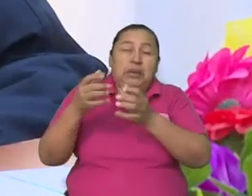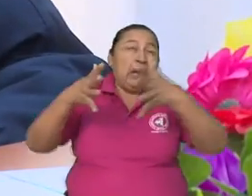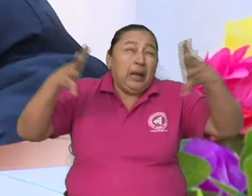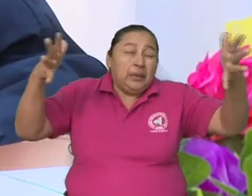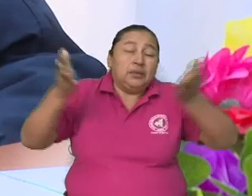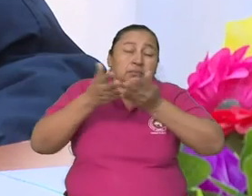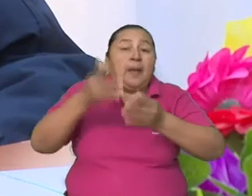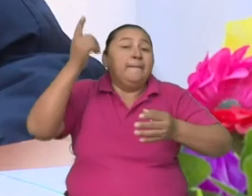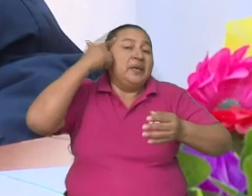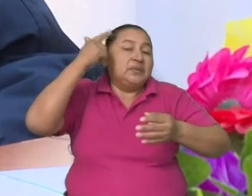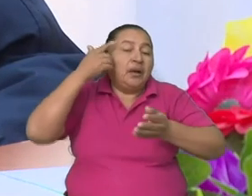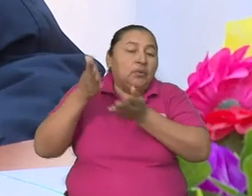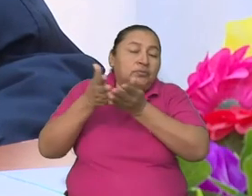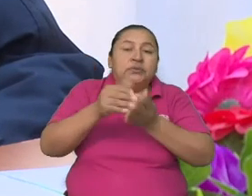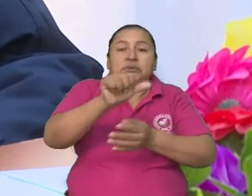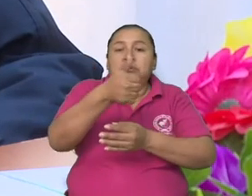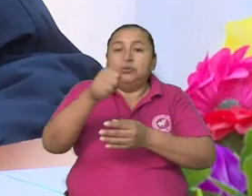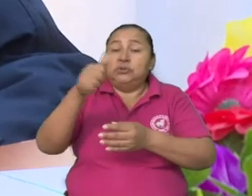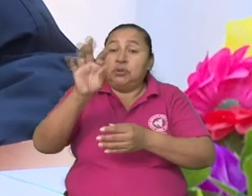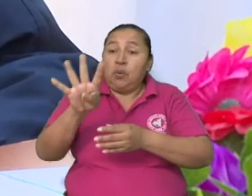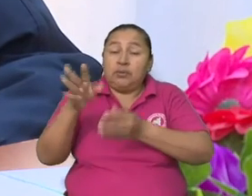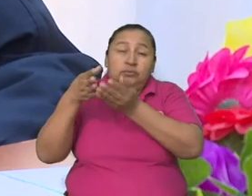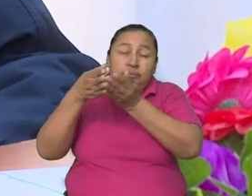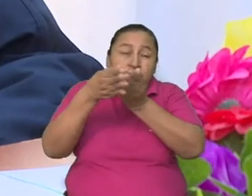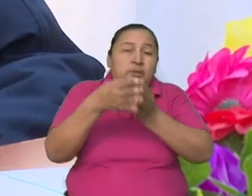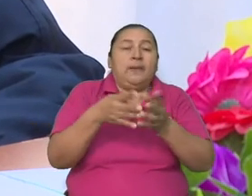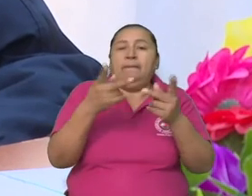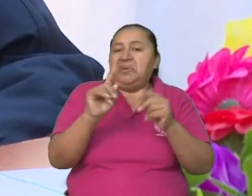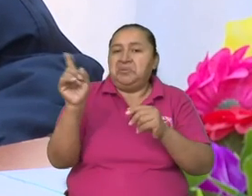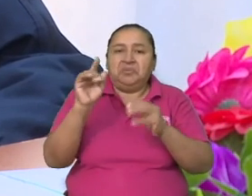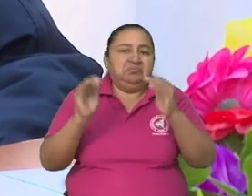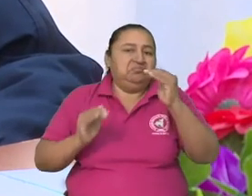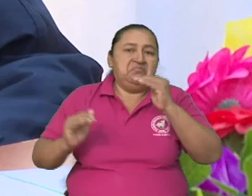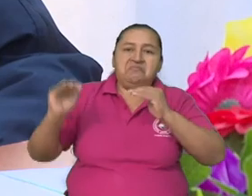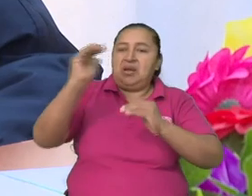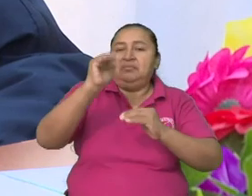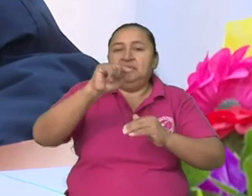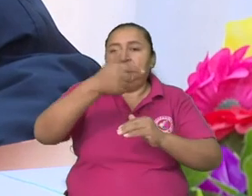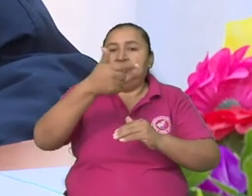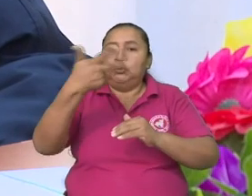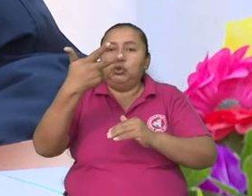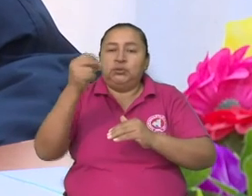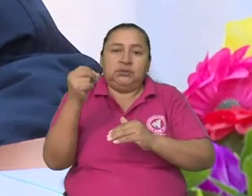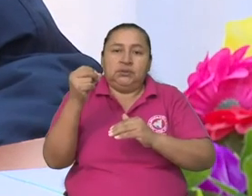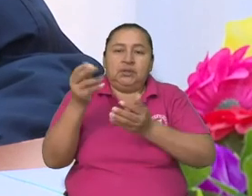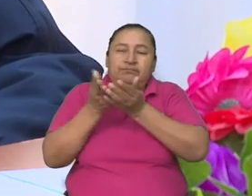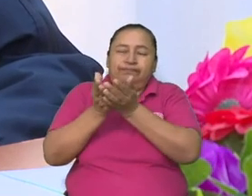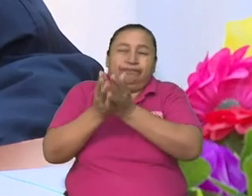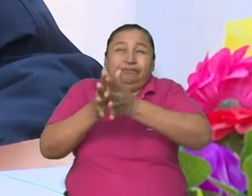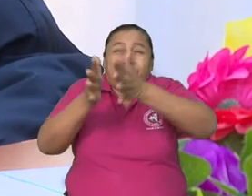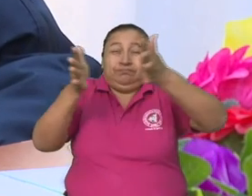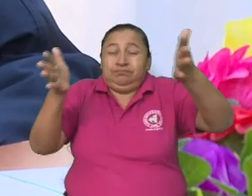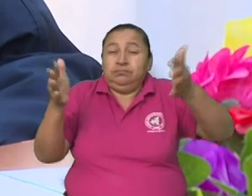teníamos planificado 664 y sobrecumplimos con 780